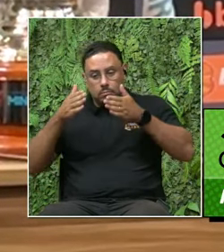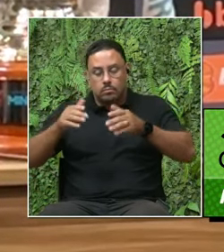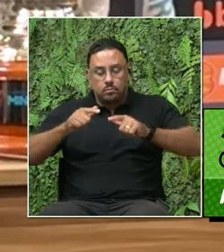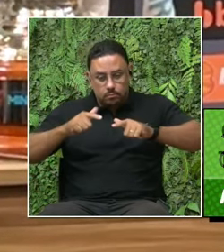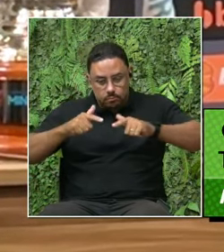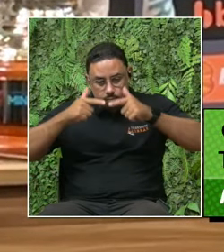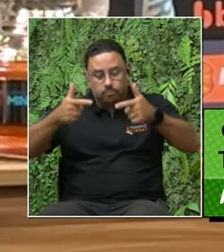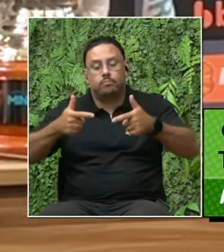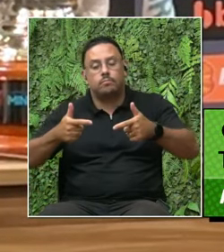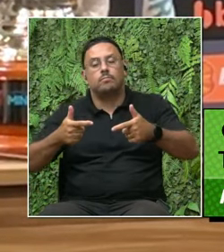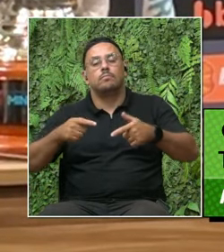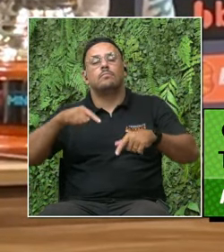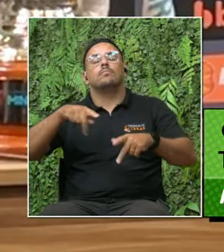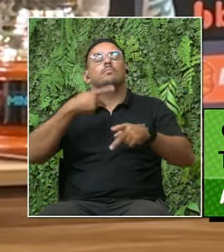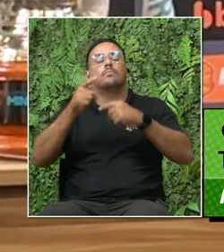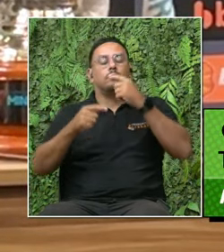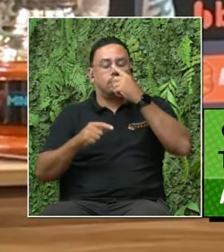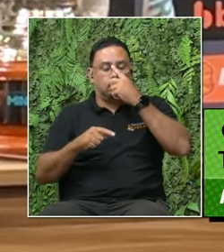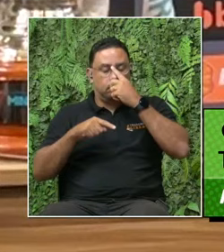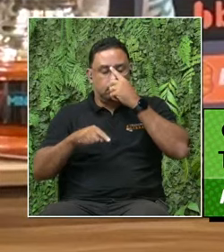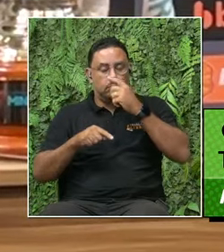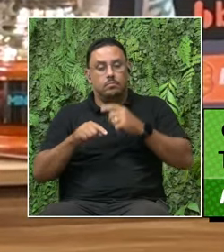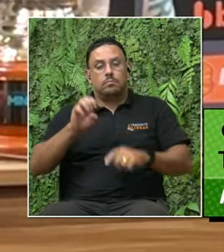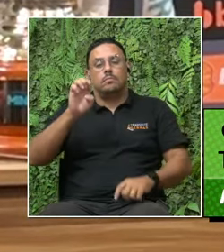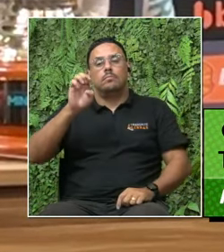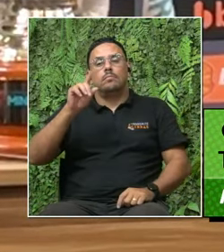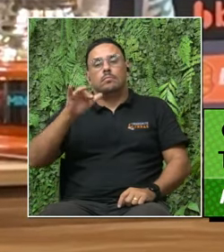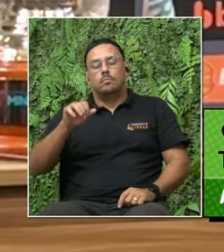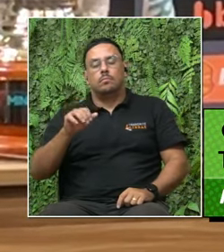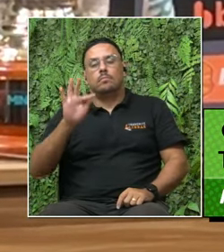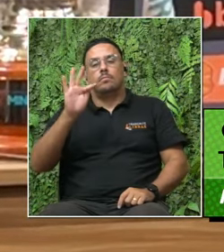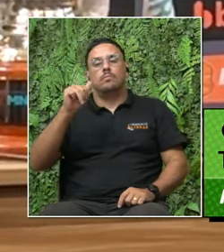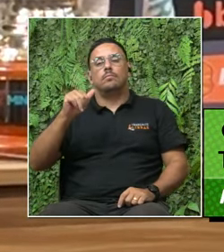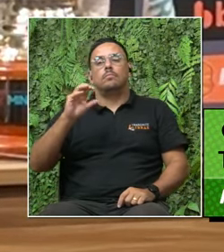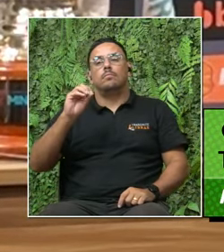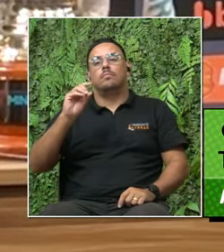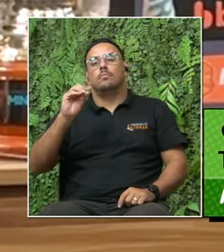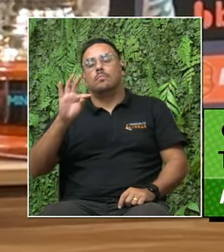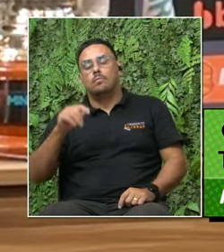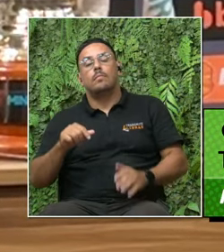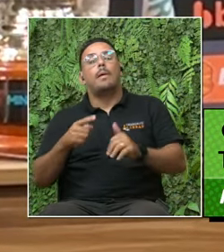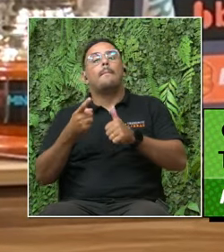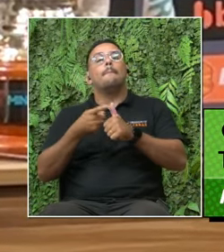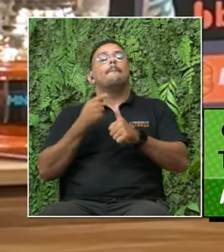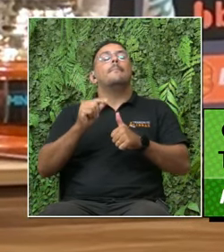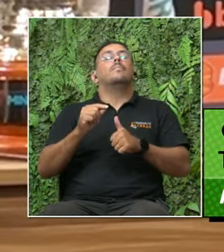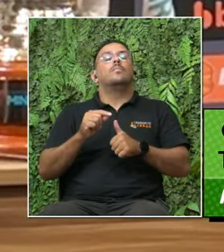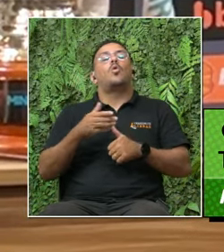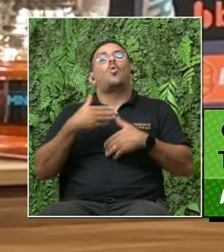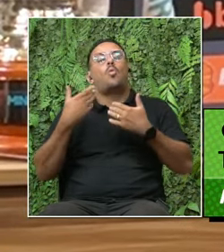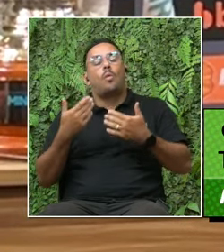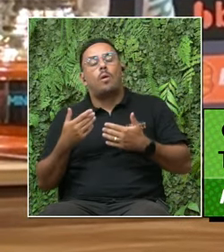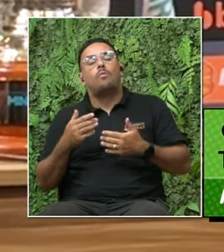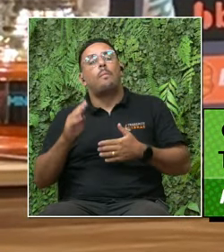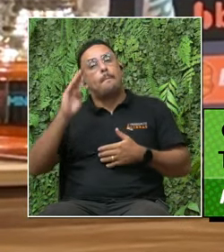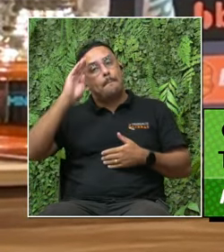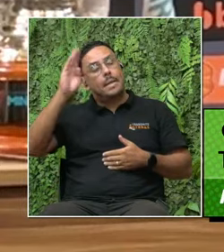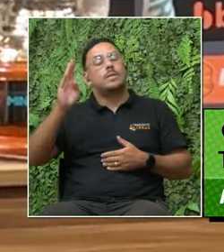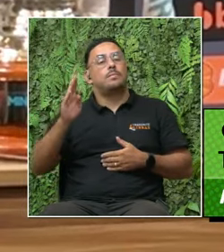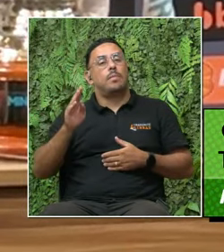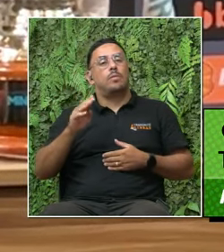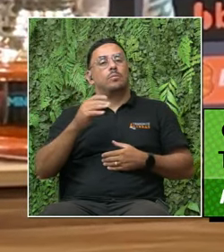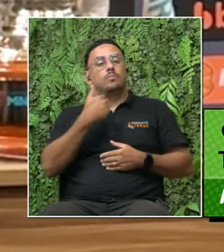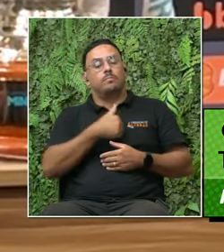e e por aqui fala Miranda da FM O tempo Primeiro qual que foi o fator fundamental pro